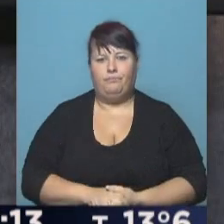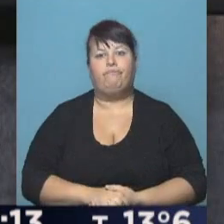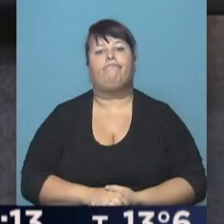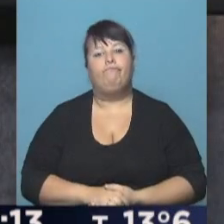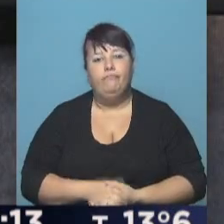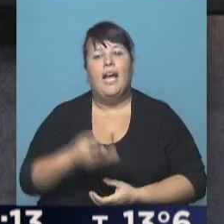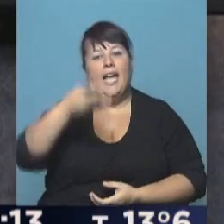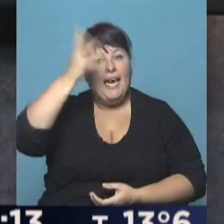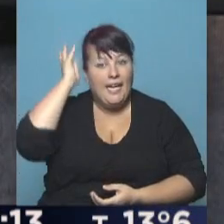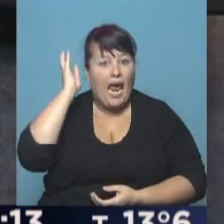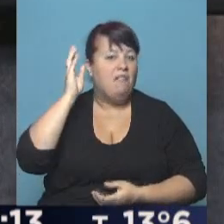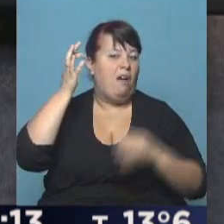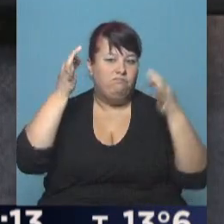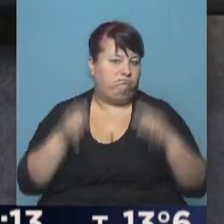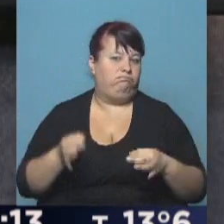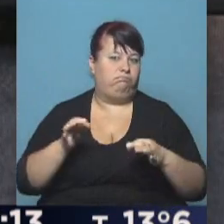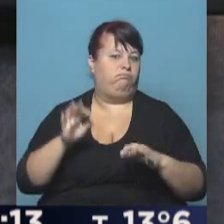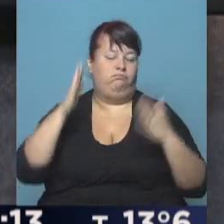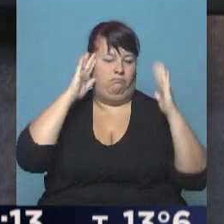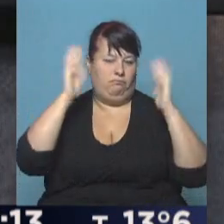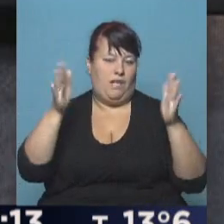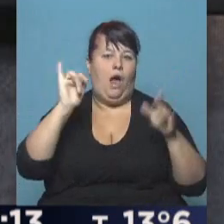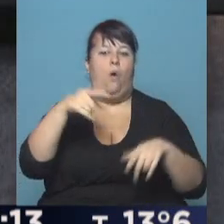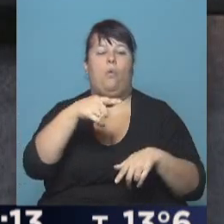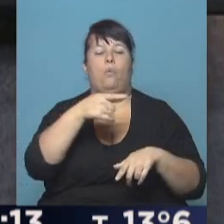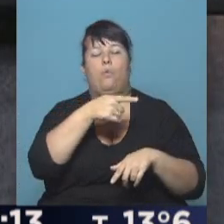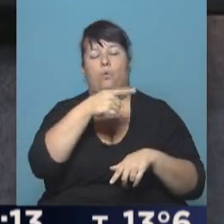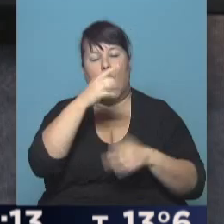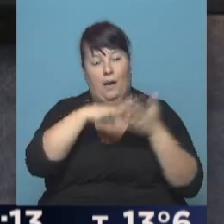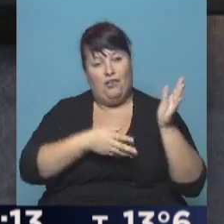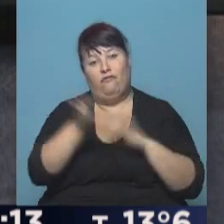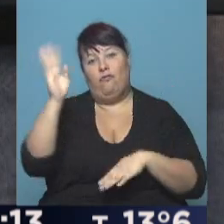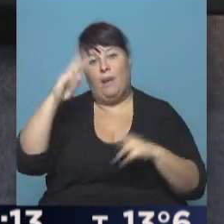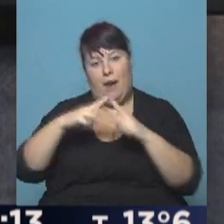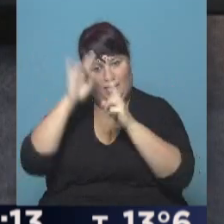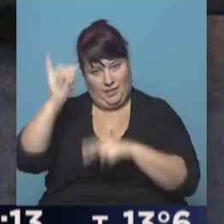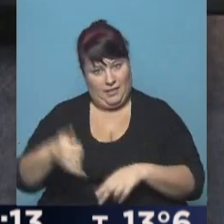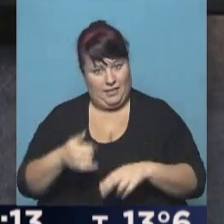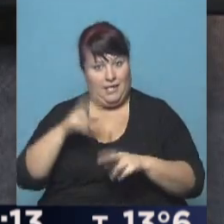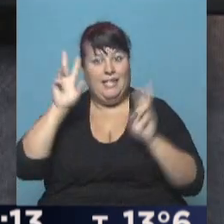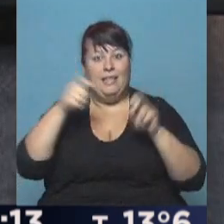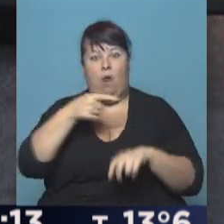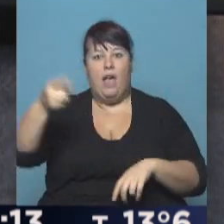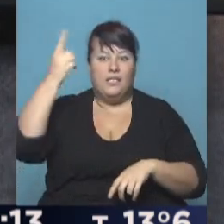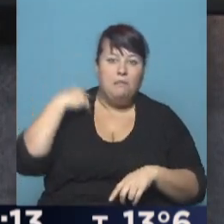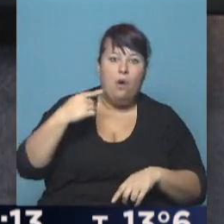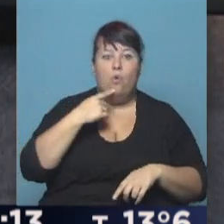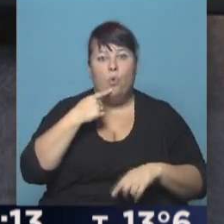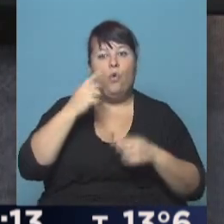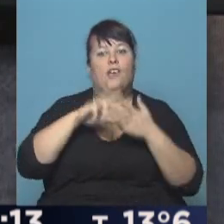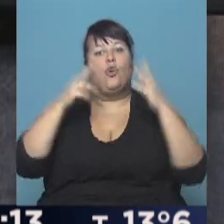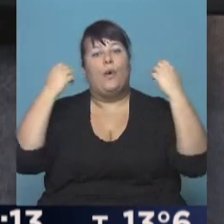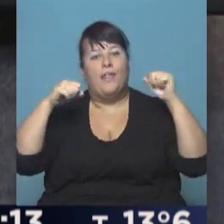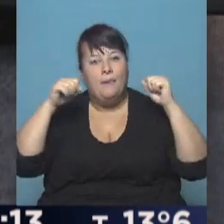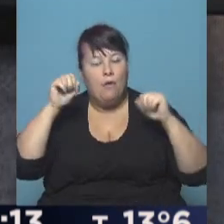Se trata de que Neymar definitivamente le dio el sí al Paris Saint-Germain. ¿Se acuerdan que fue el tema de la semana pasada, uno de los temas deportivos